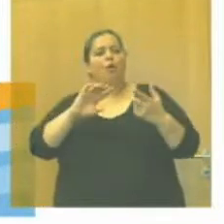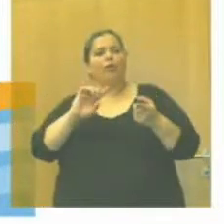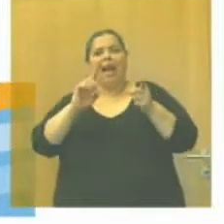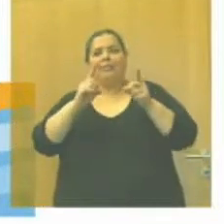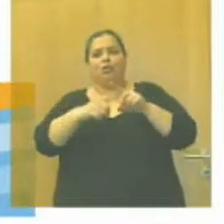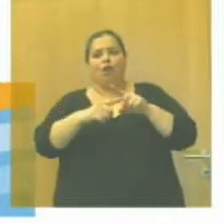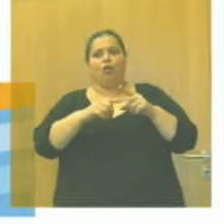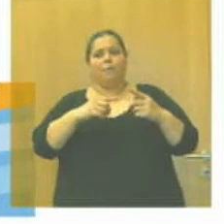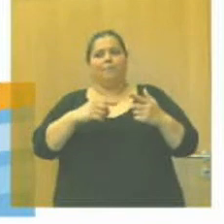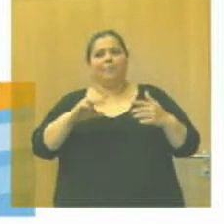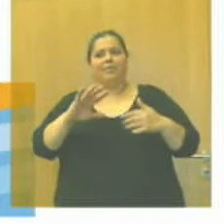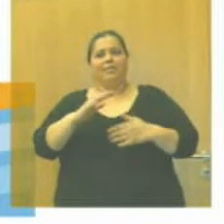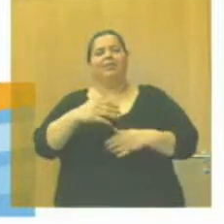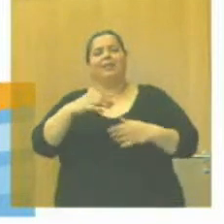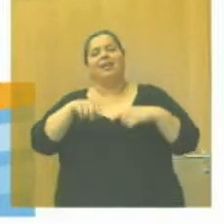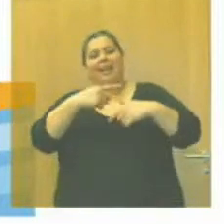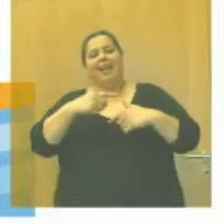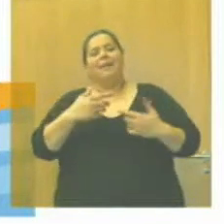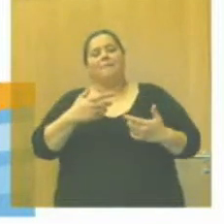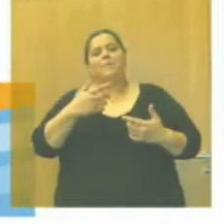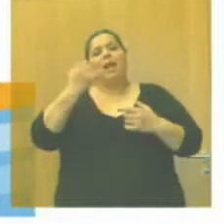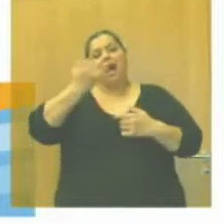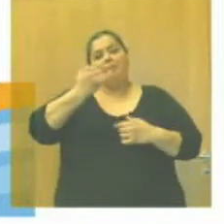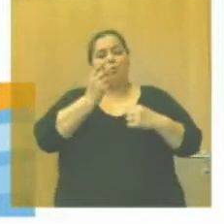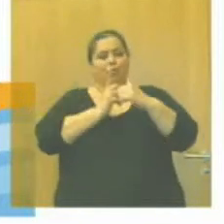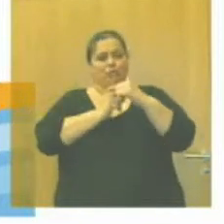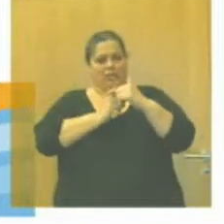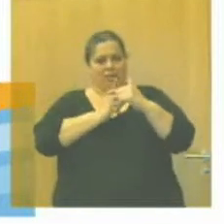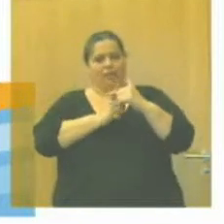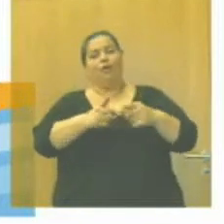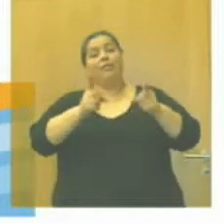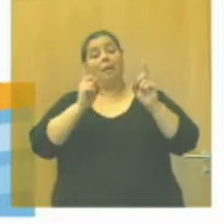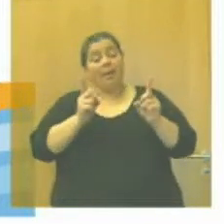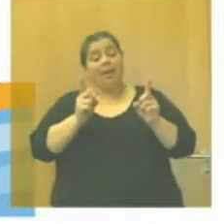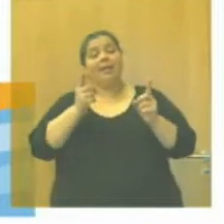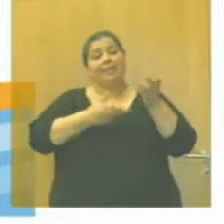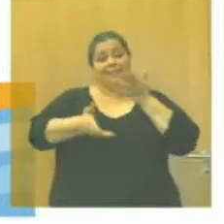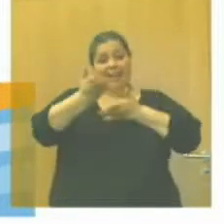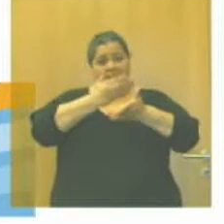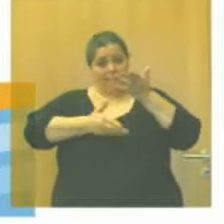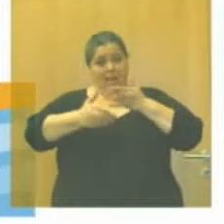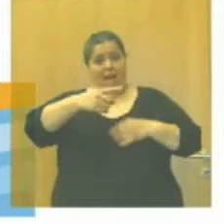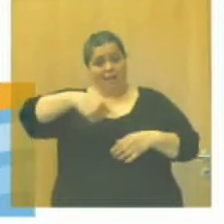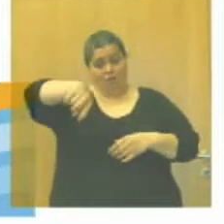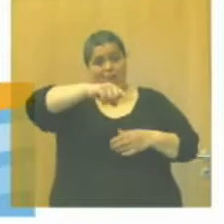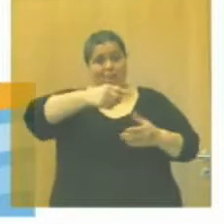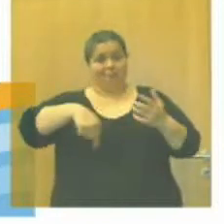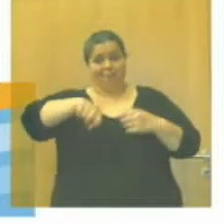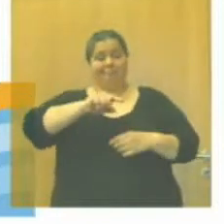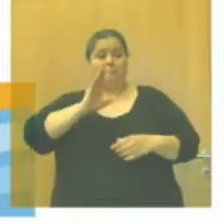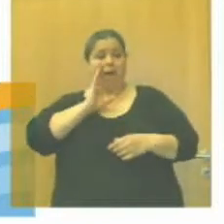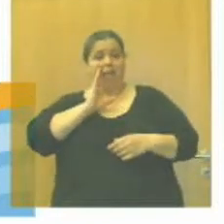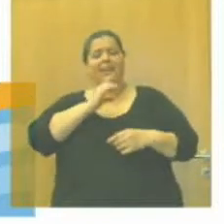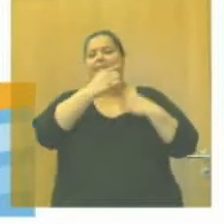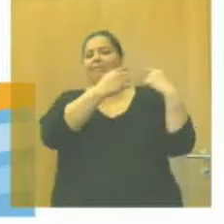sido muy positiva, y han tenido el tiempo de reflexionar e intercambiar entre ellas sobre temas